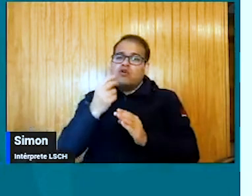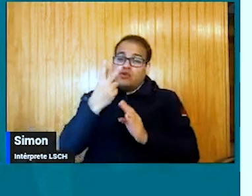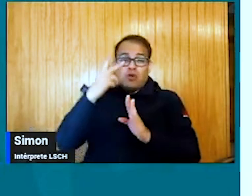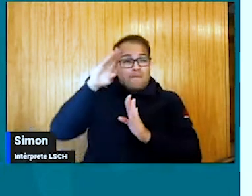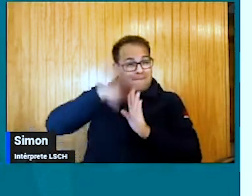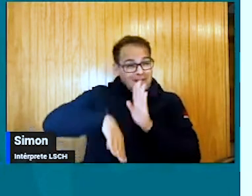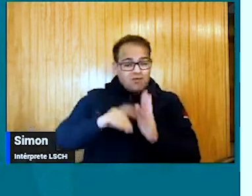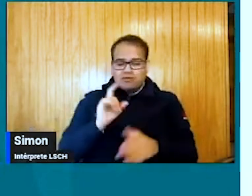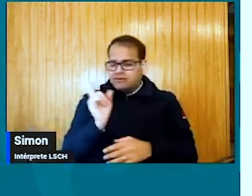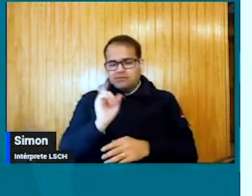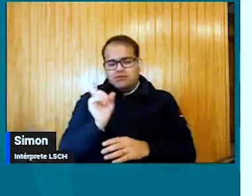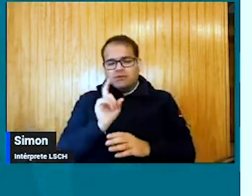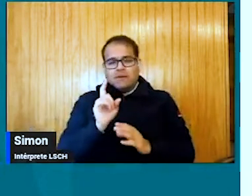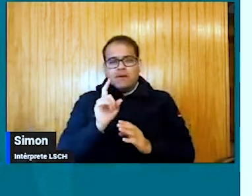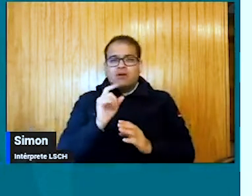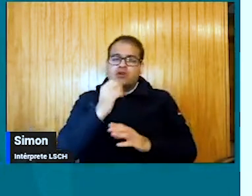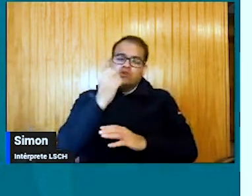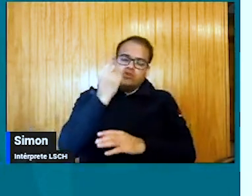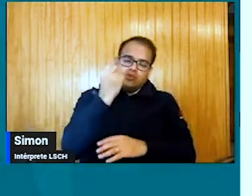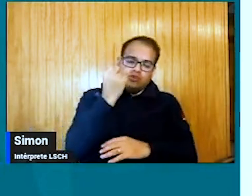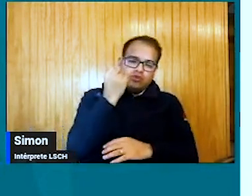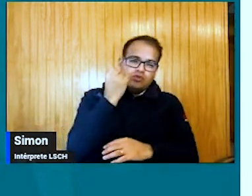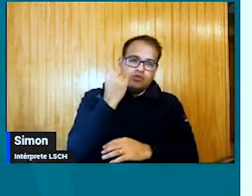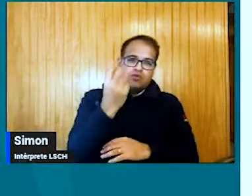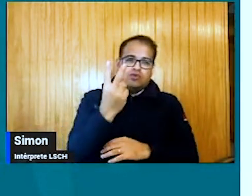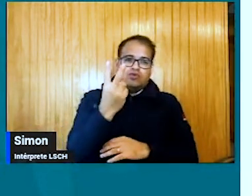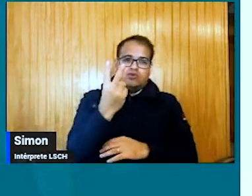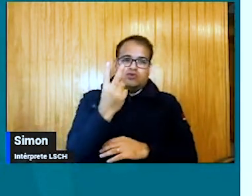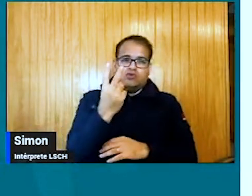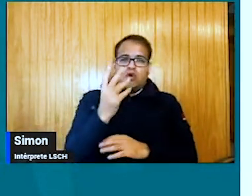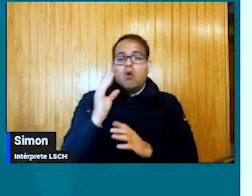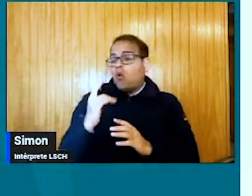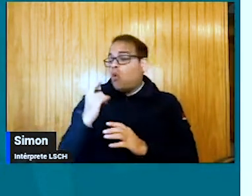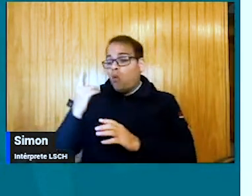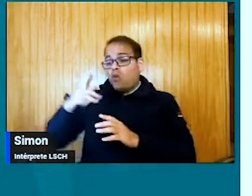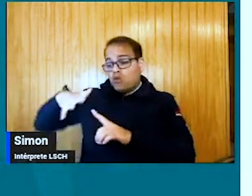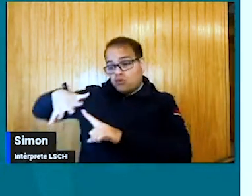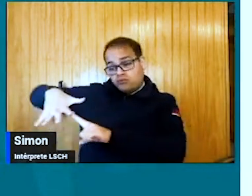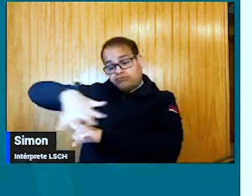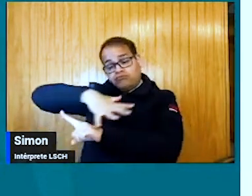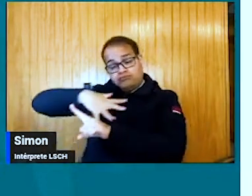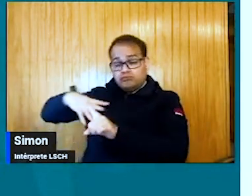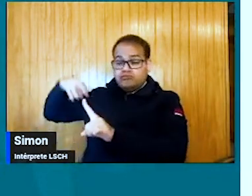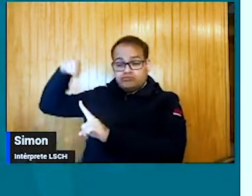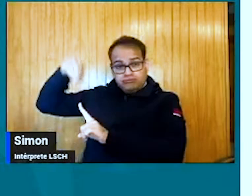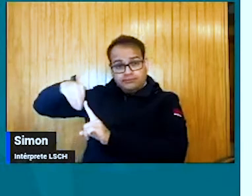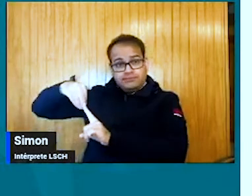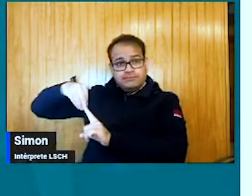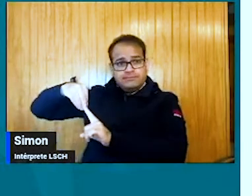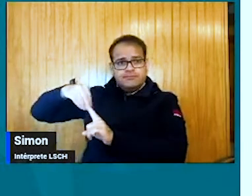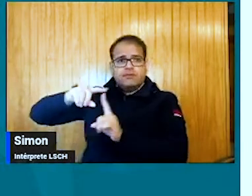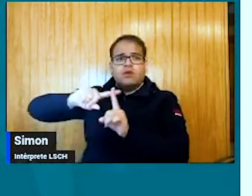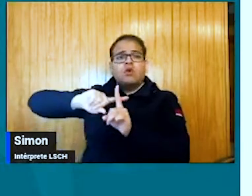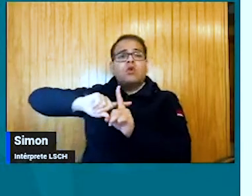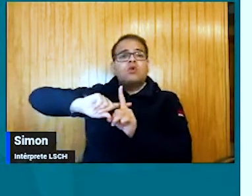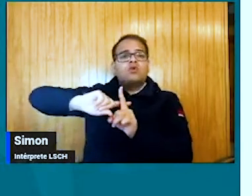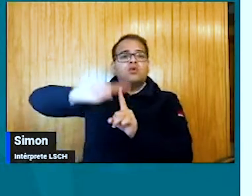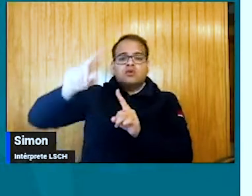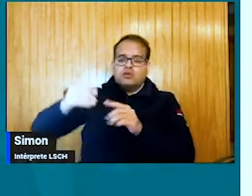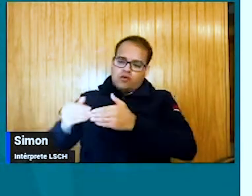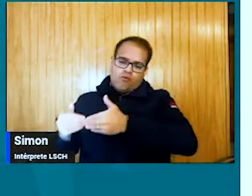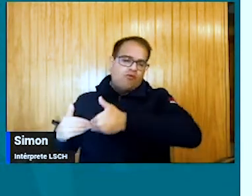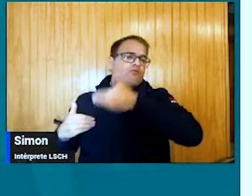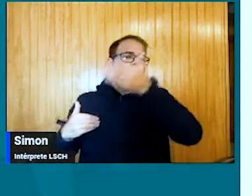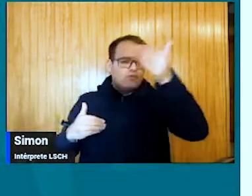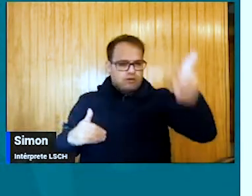gusta. Me gusta tener por lo menos uno en el área de cobertura y otro fuera del área de